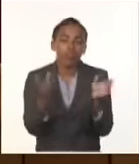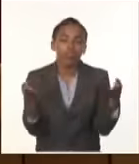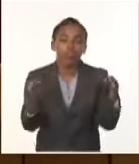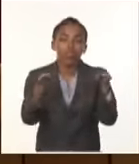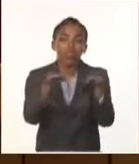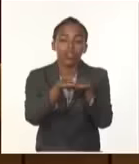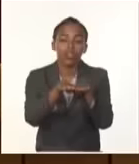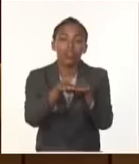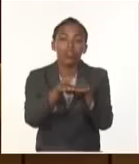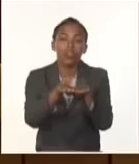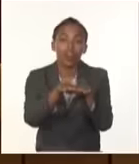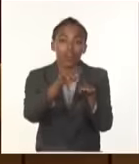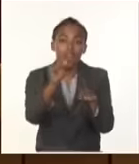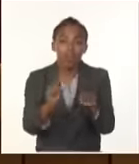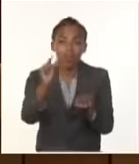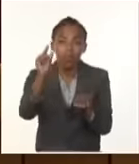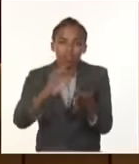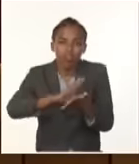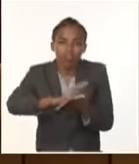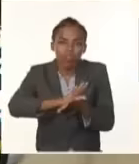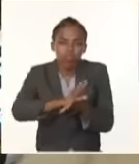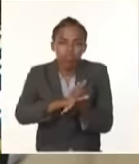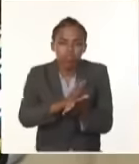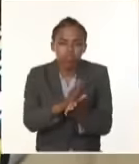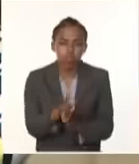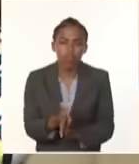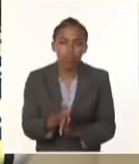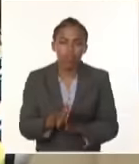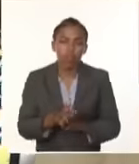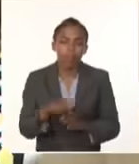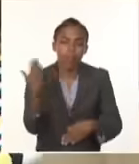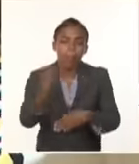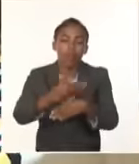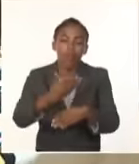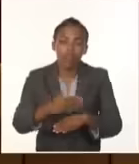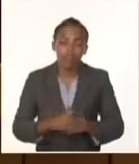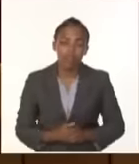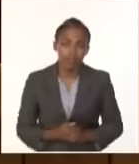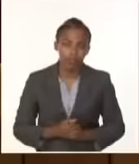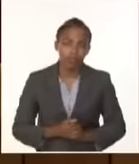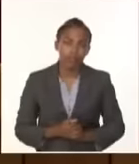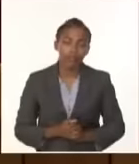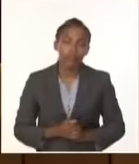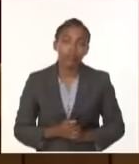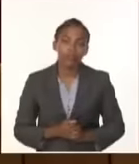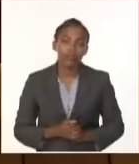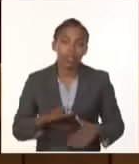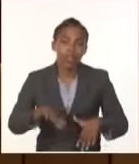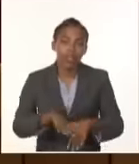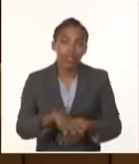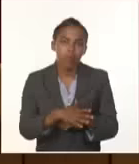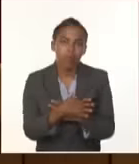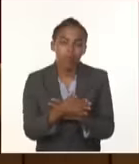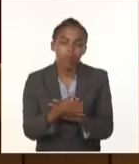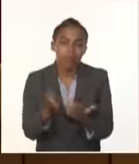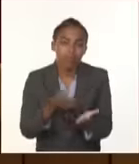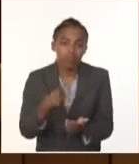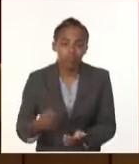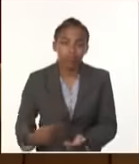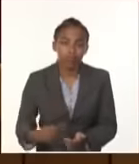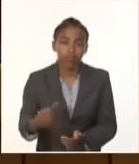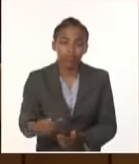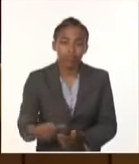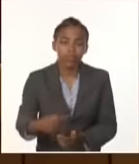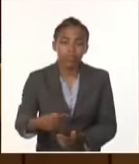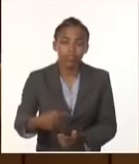acosadas, castigadas y bloqueadas. La diplomacia está siendo constantemente abusada y resulta cada